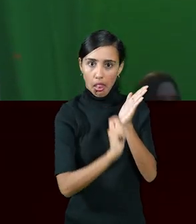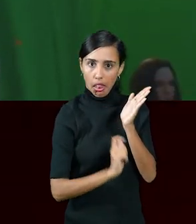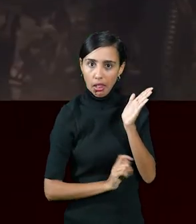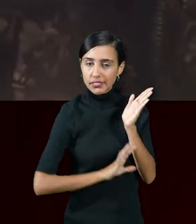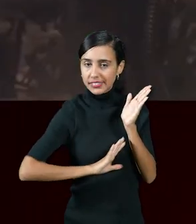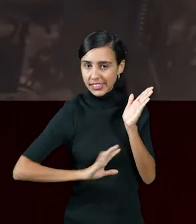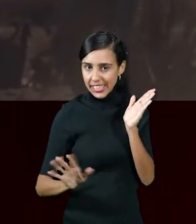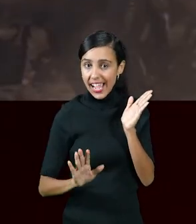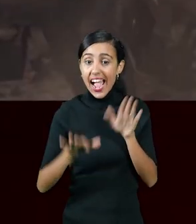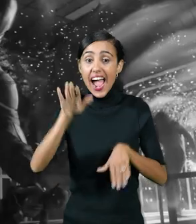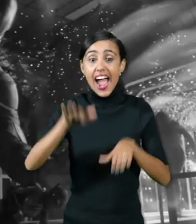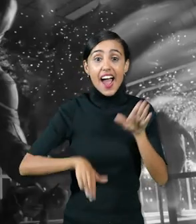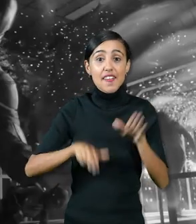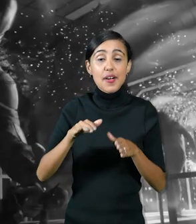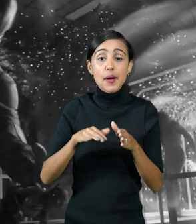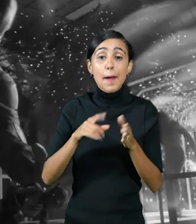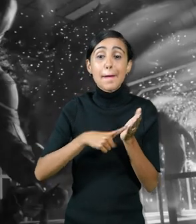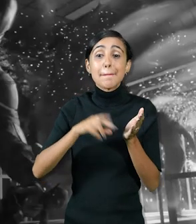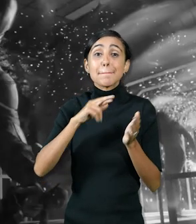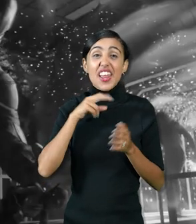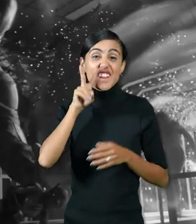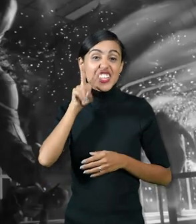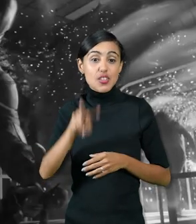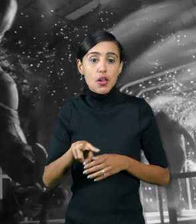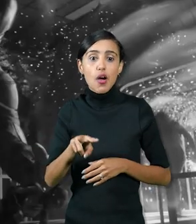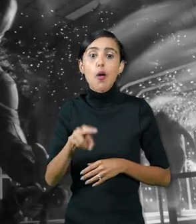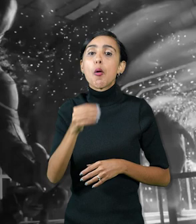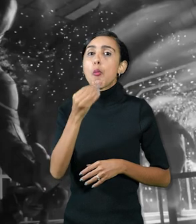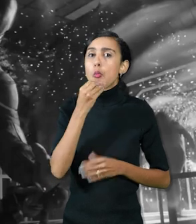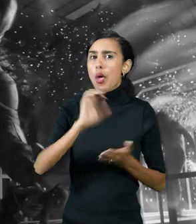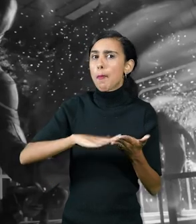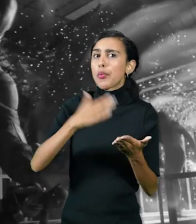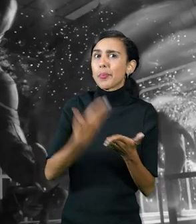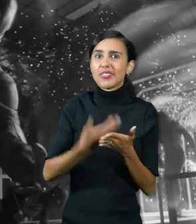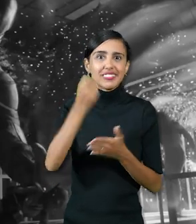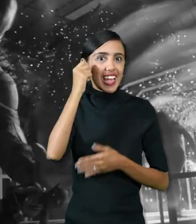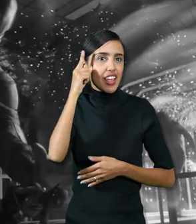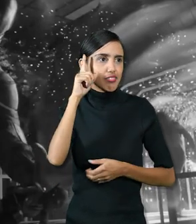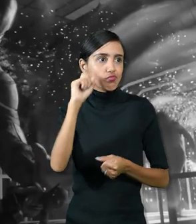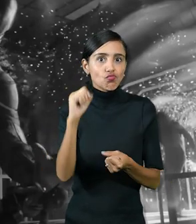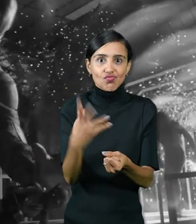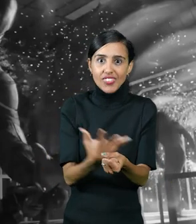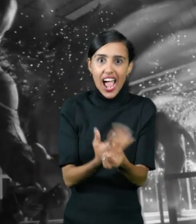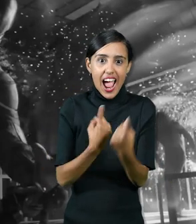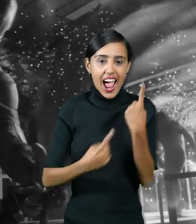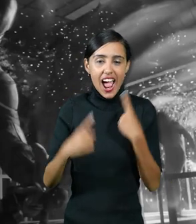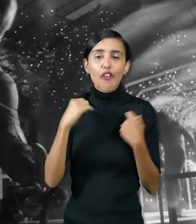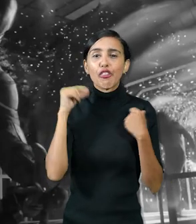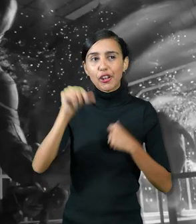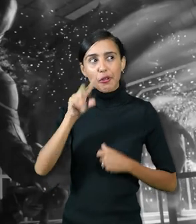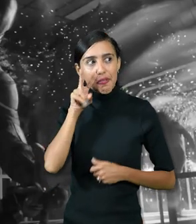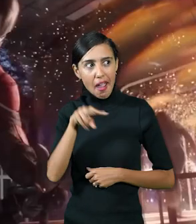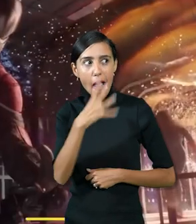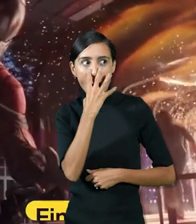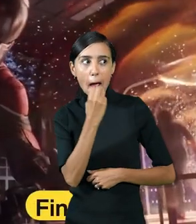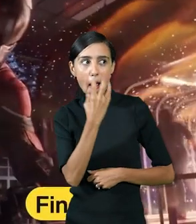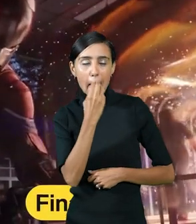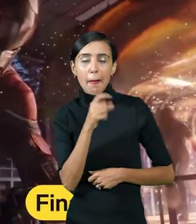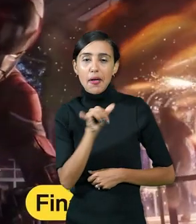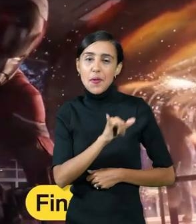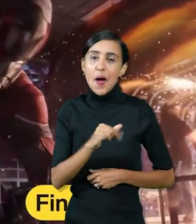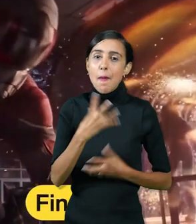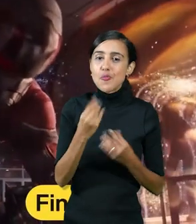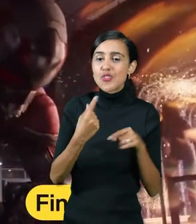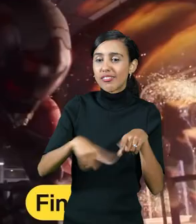a veces, los de previsualización tienen la libertad de proponer ideas emocionantes para los directores. Pueden suceder